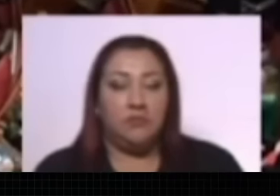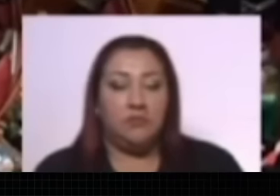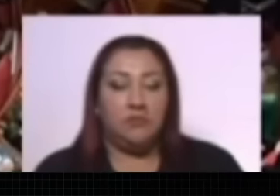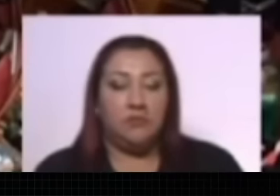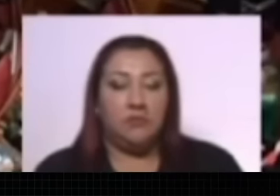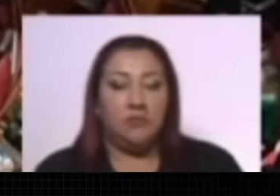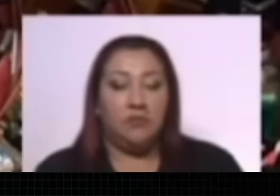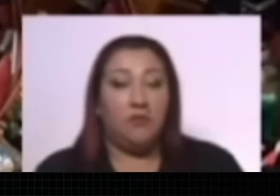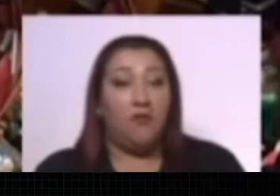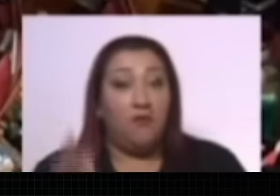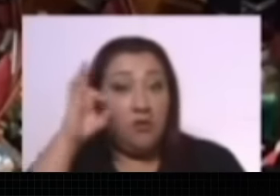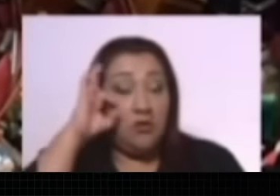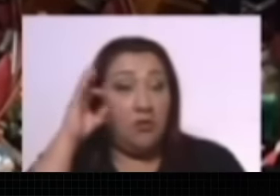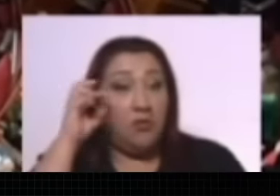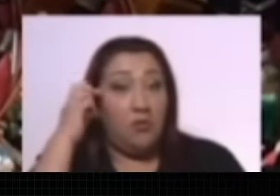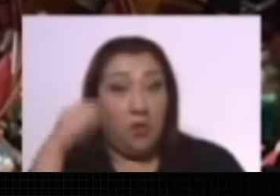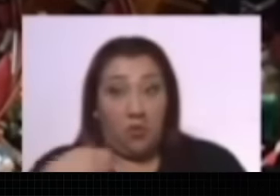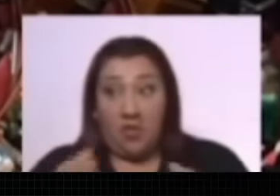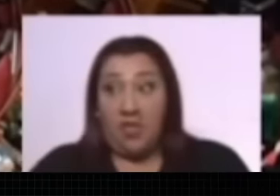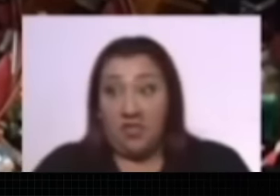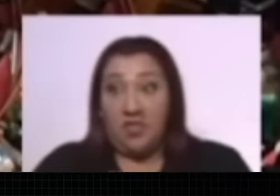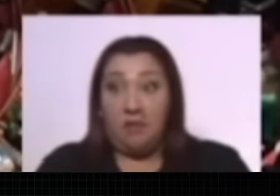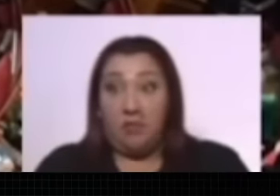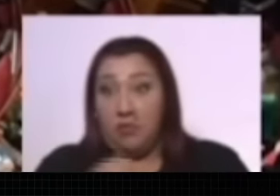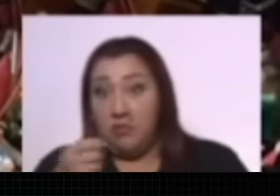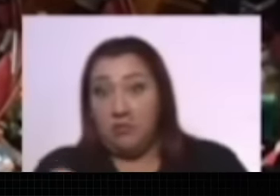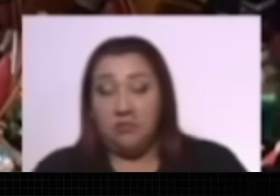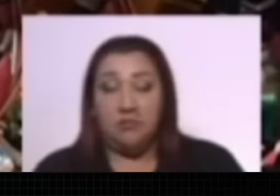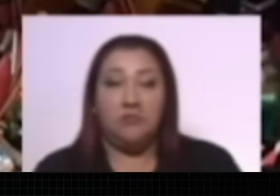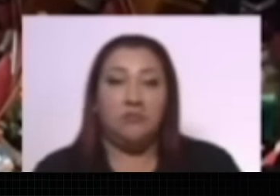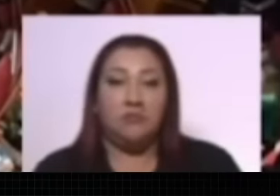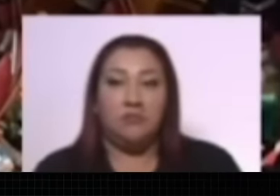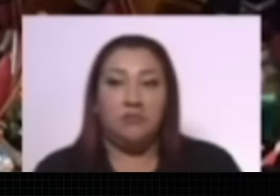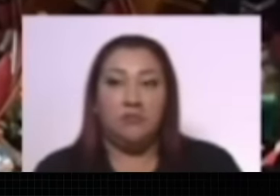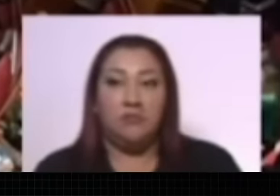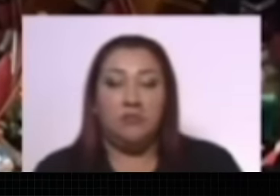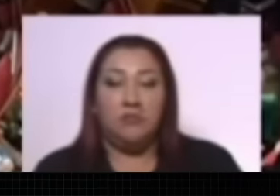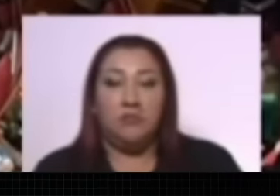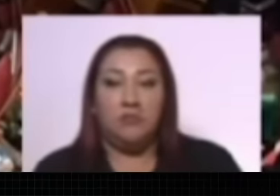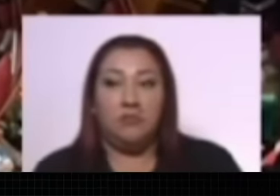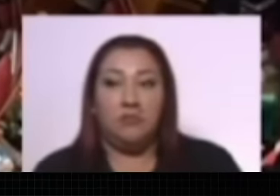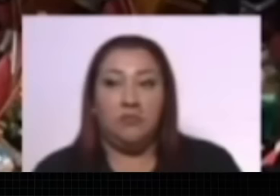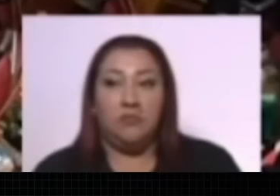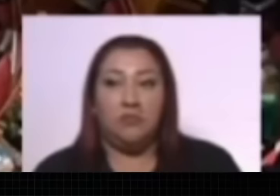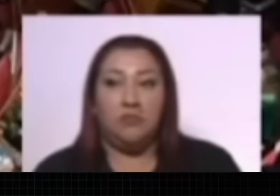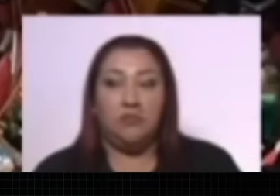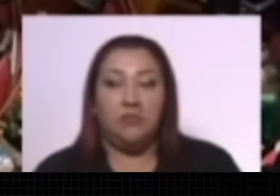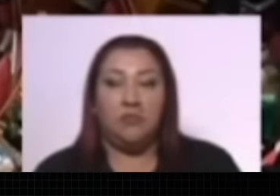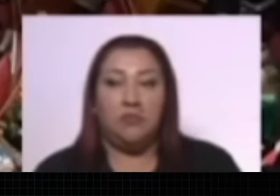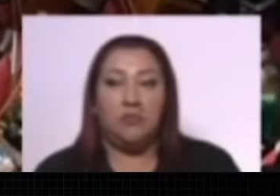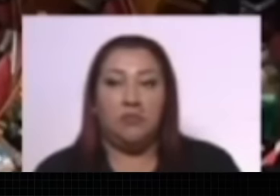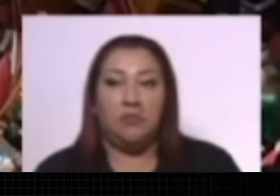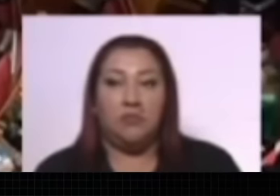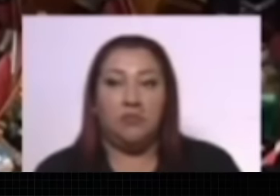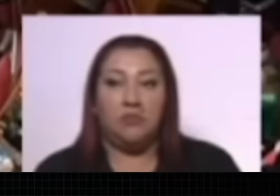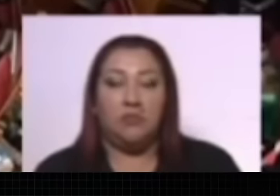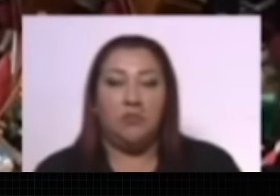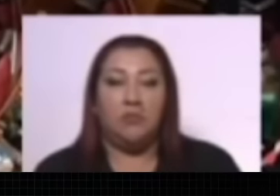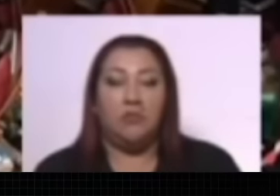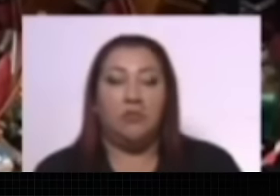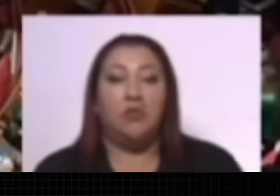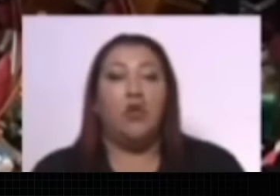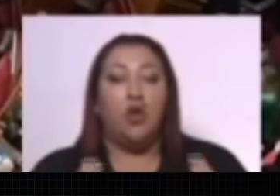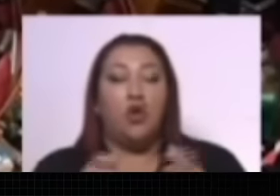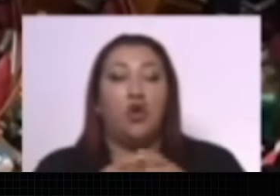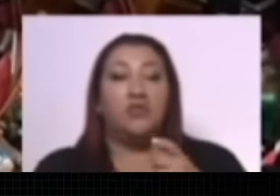Fuerza Popular, sí, Fuerza Popular le puede dar tiempo. Sí, bien, correcto. Congresista,